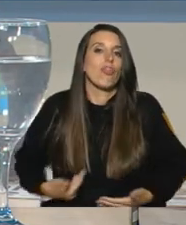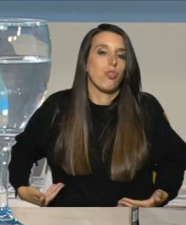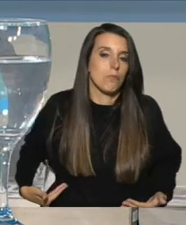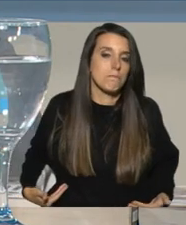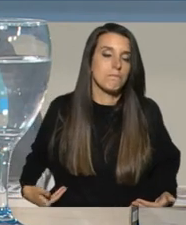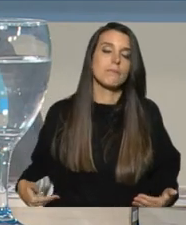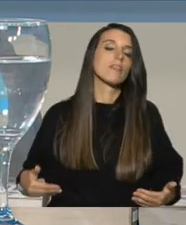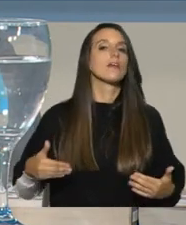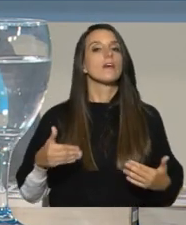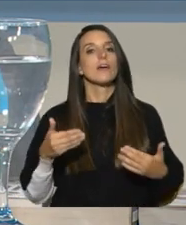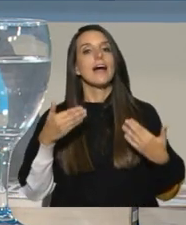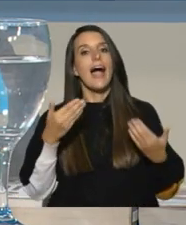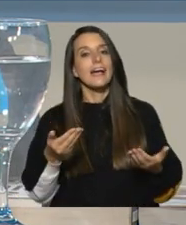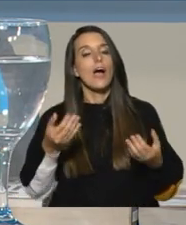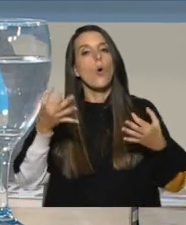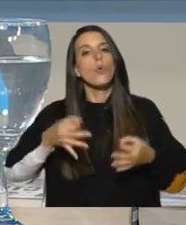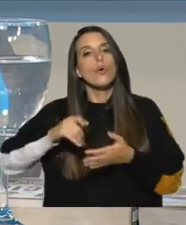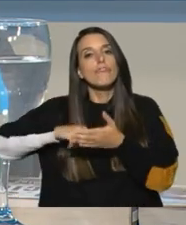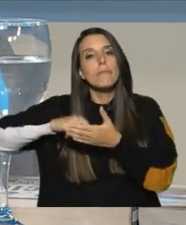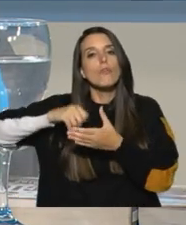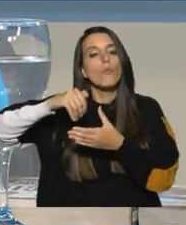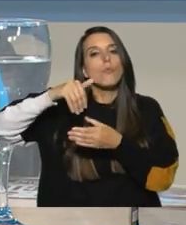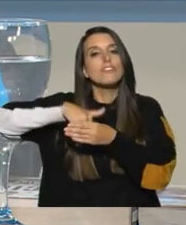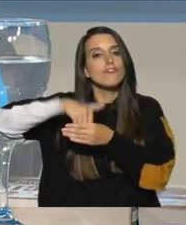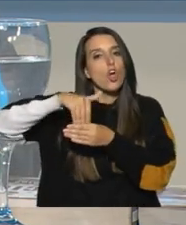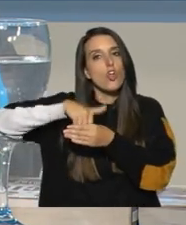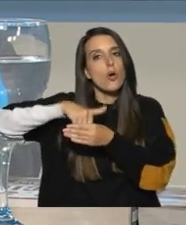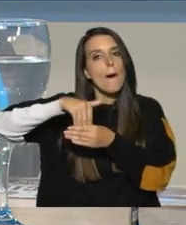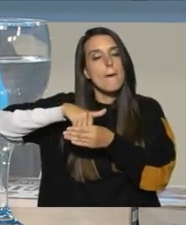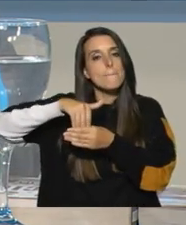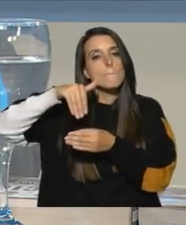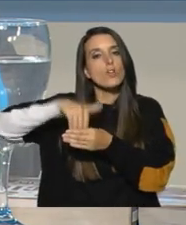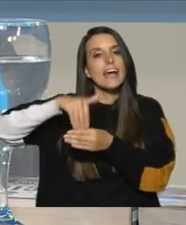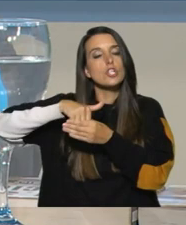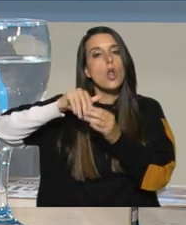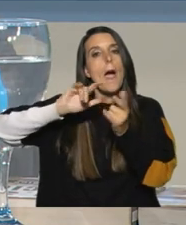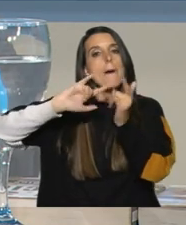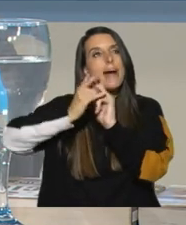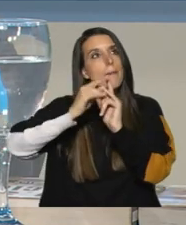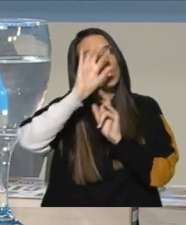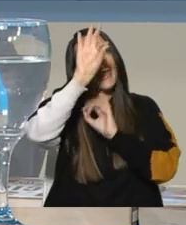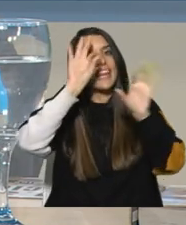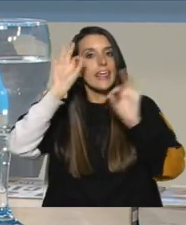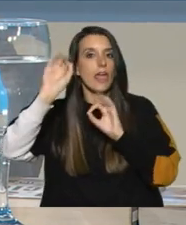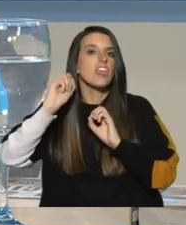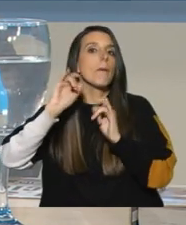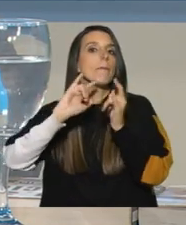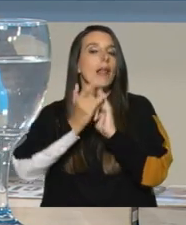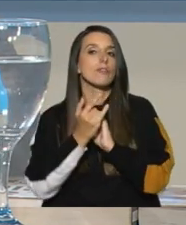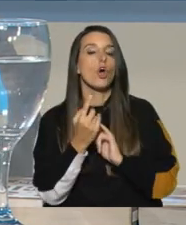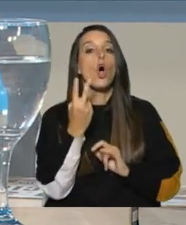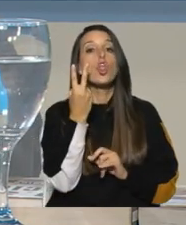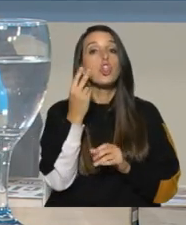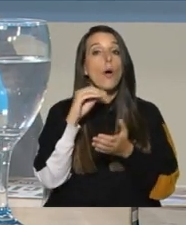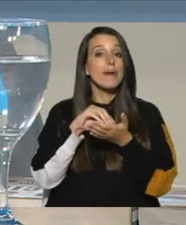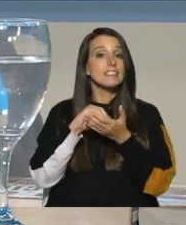Acá hubo un plebiscito, una votación de un parlamento democrático, dos plebiscitos,